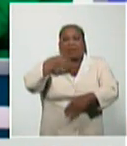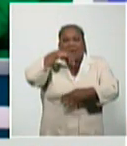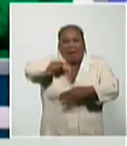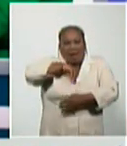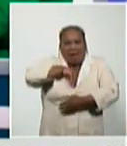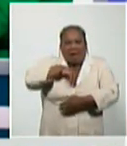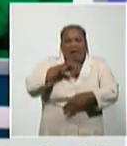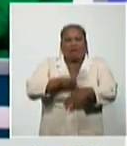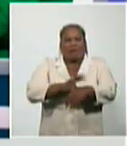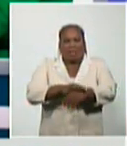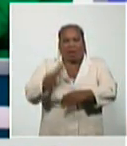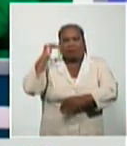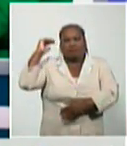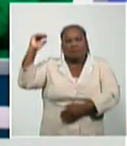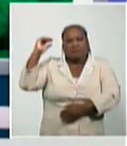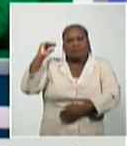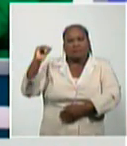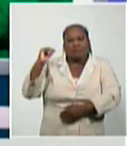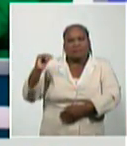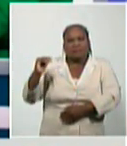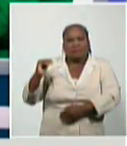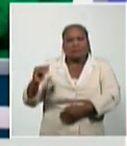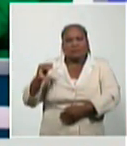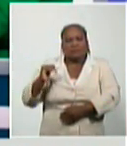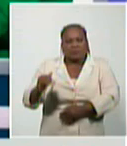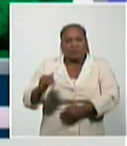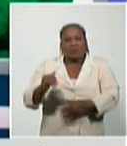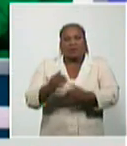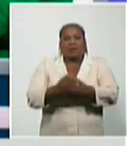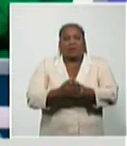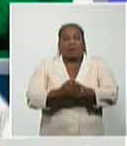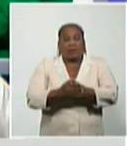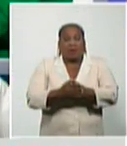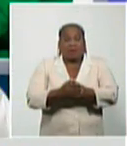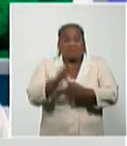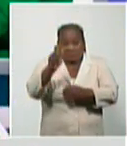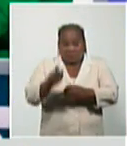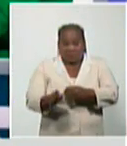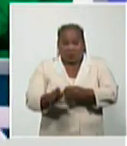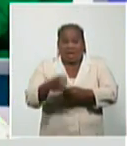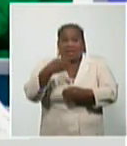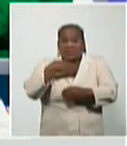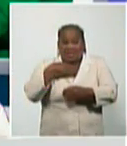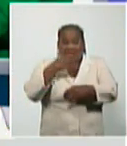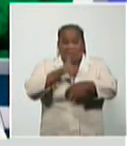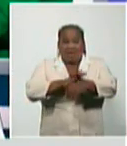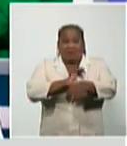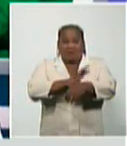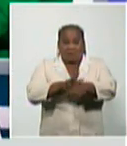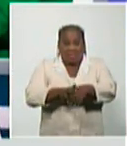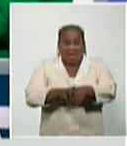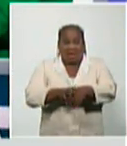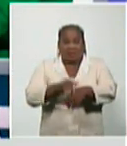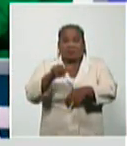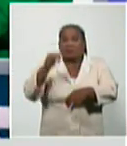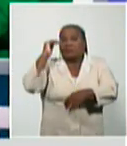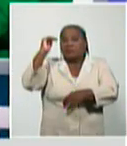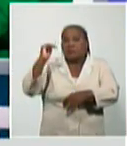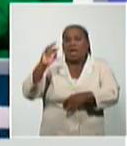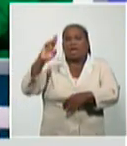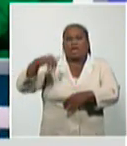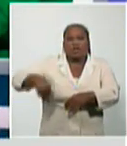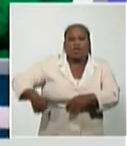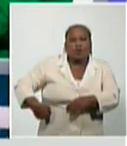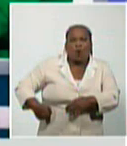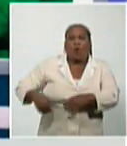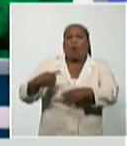indiscutiblemente las personas que tienen estas enfermedades y tienen COVID, pues quedan con un mayor